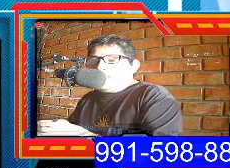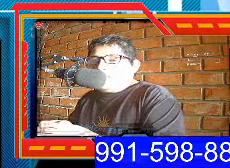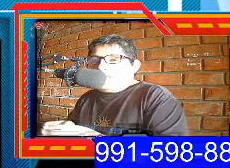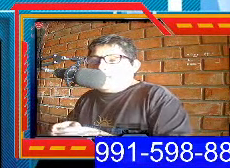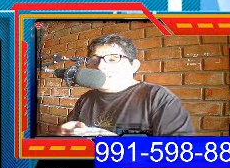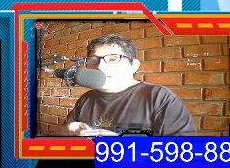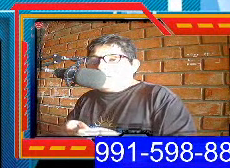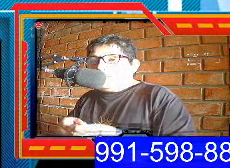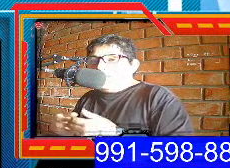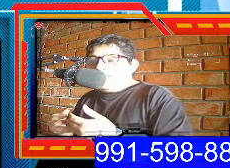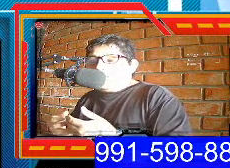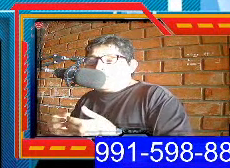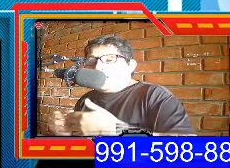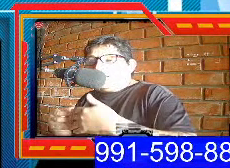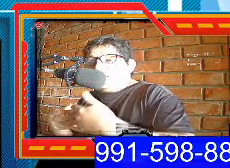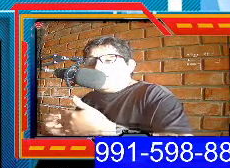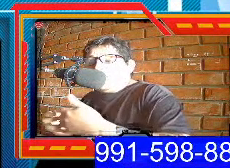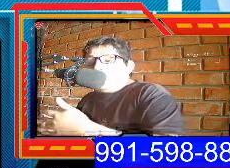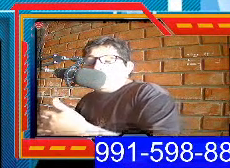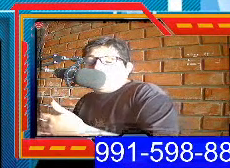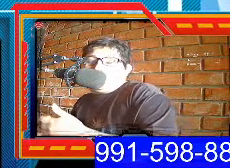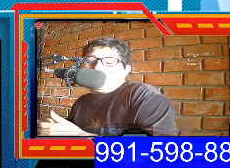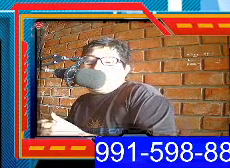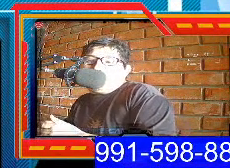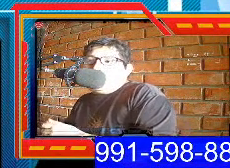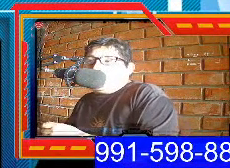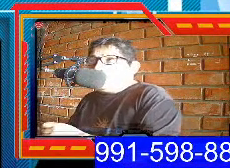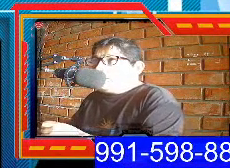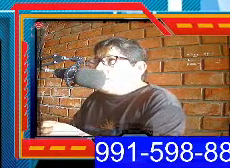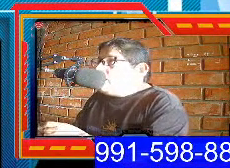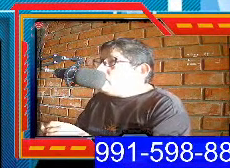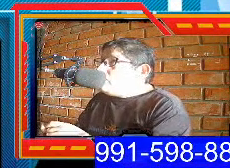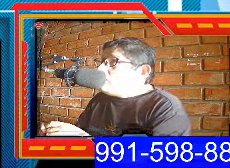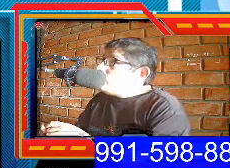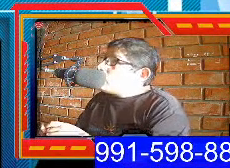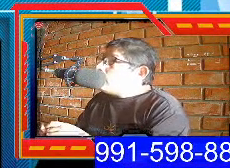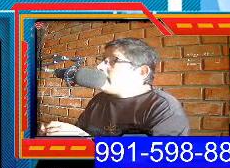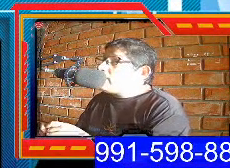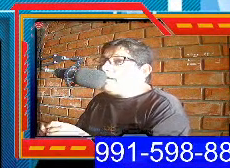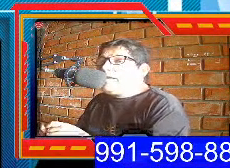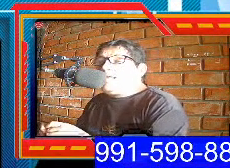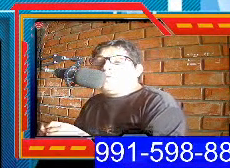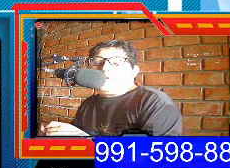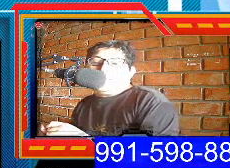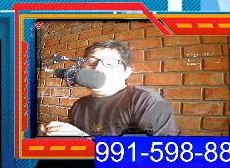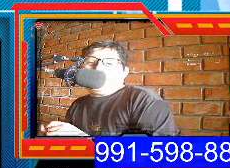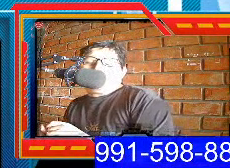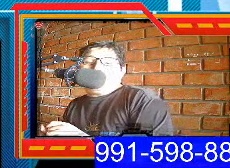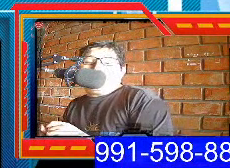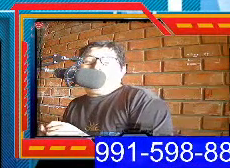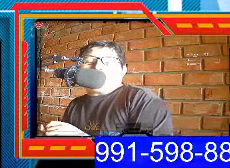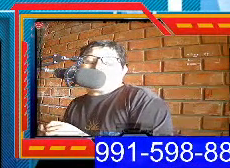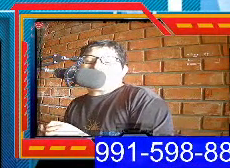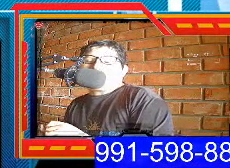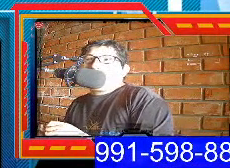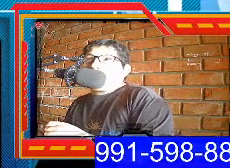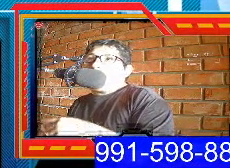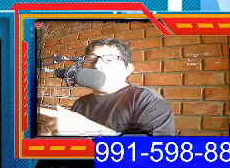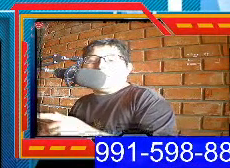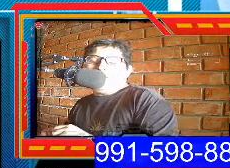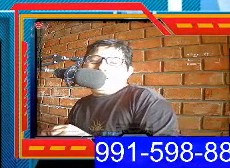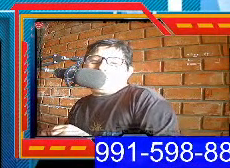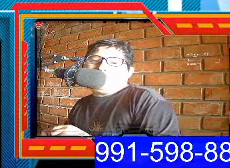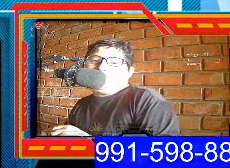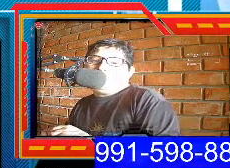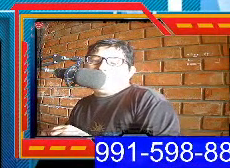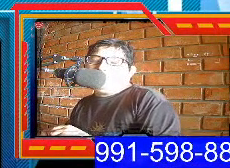canchita, ya serían 100, serían 120 soles en total. Entonces no cumples con el crédito que tienes con